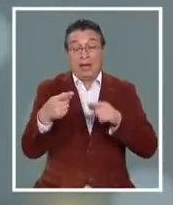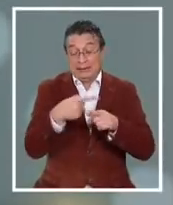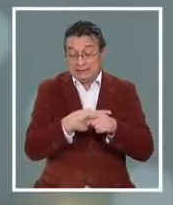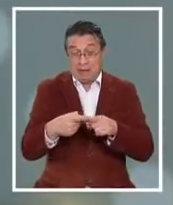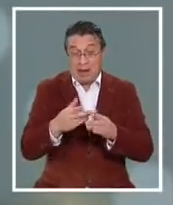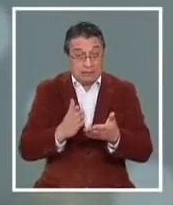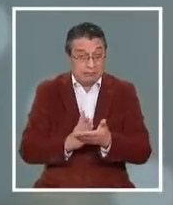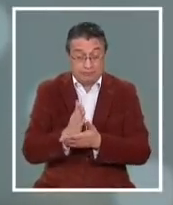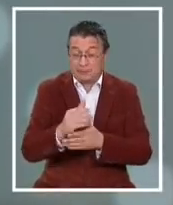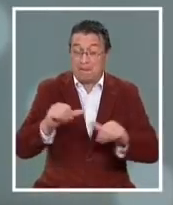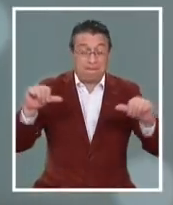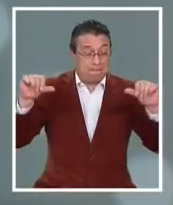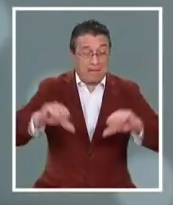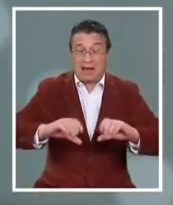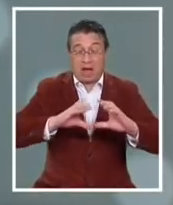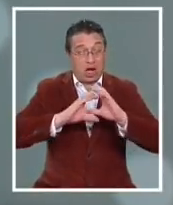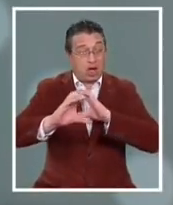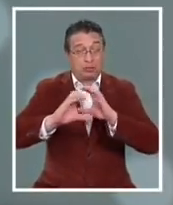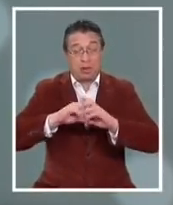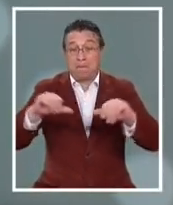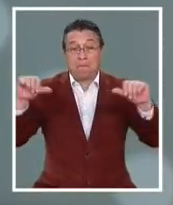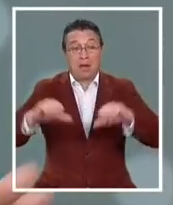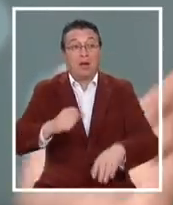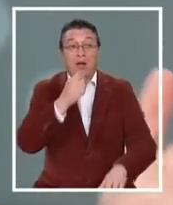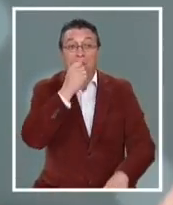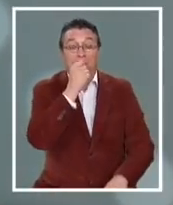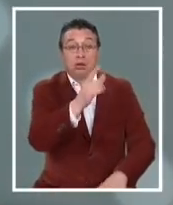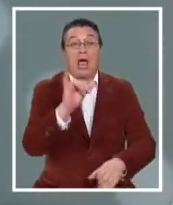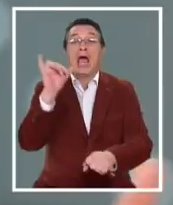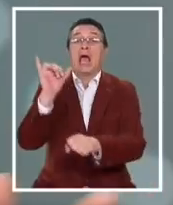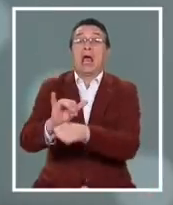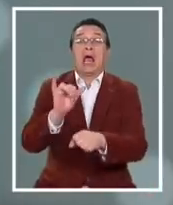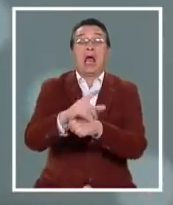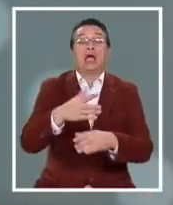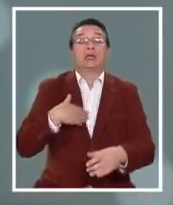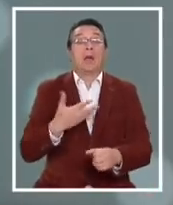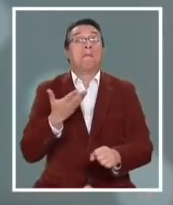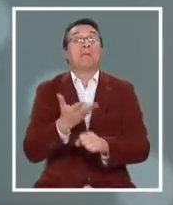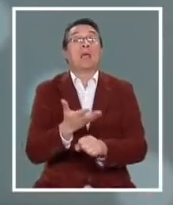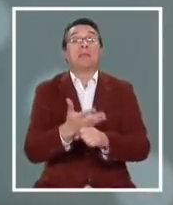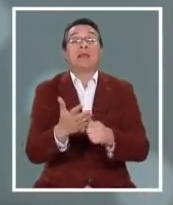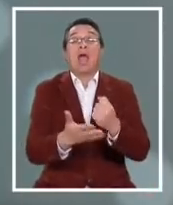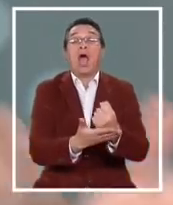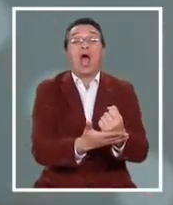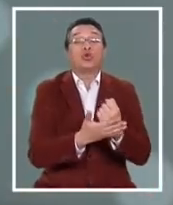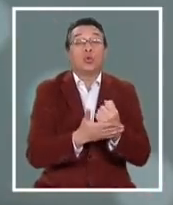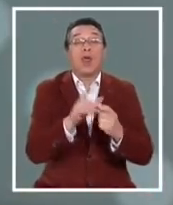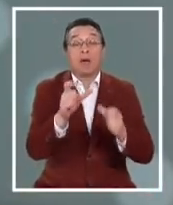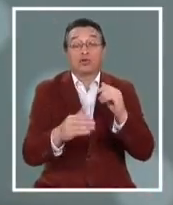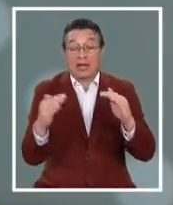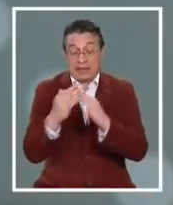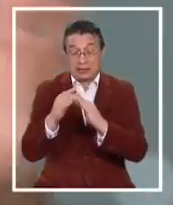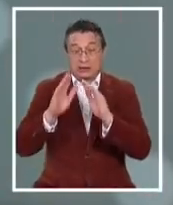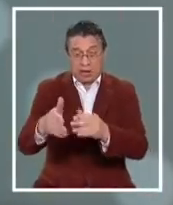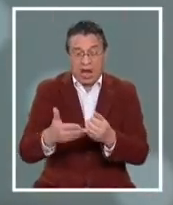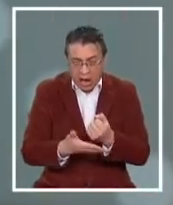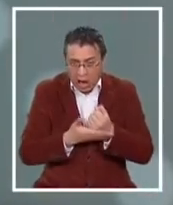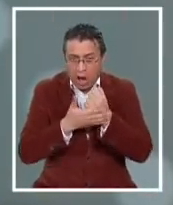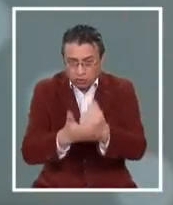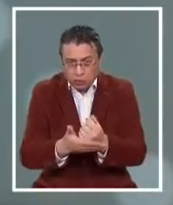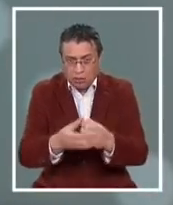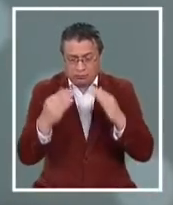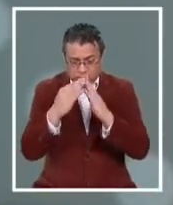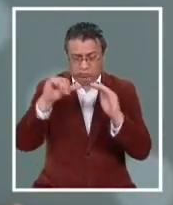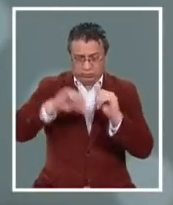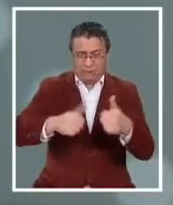muy mal para el gobierno desde el punto de vista comunicacional, acusando chantaje a todo el mundo que estábamos pidiendo ayuda para la gente para que se quede en su casa para que resulte